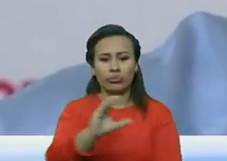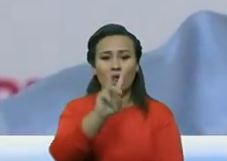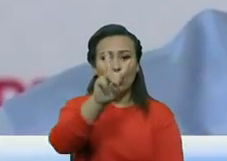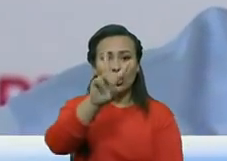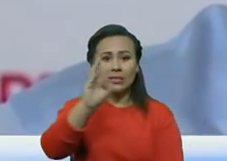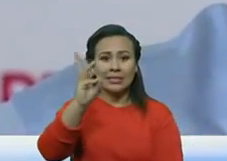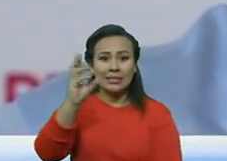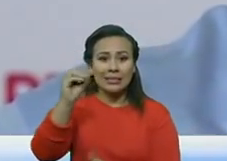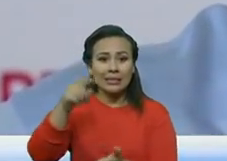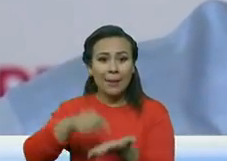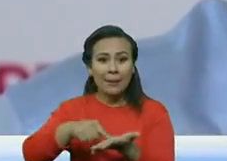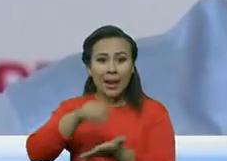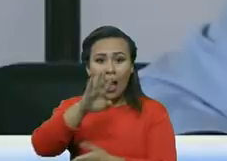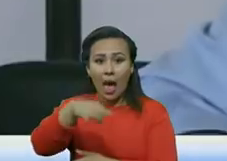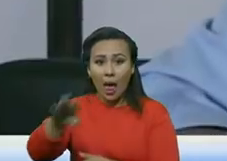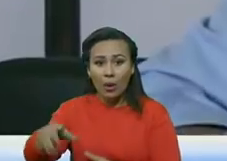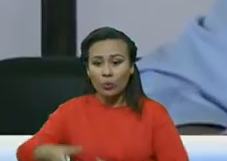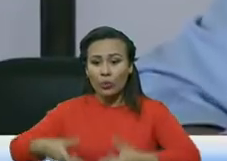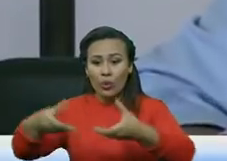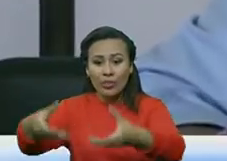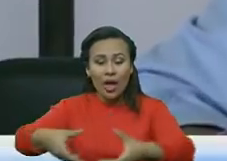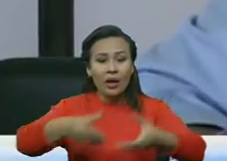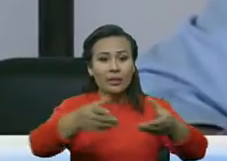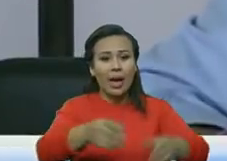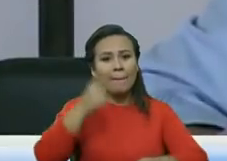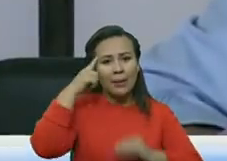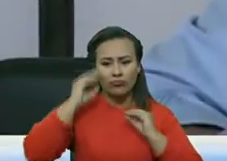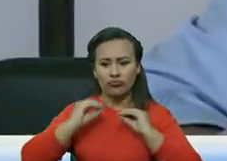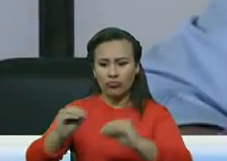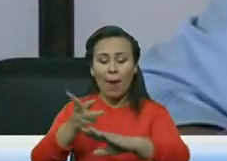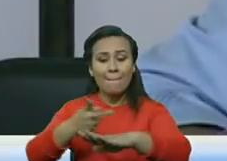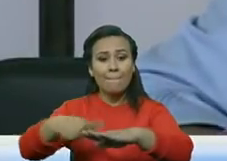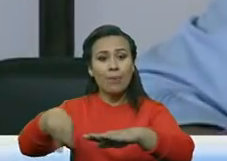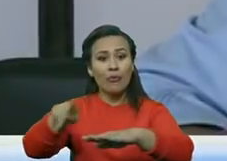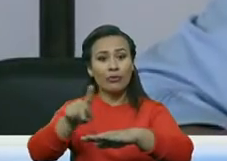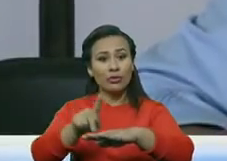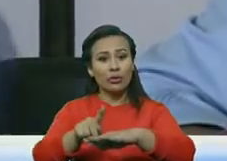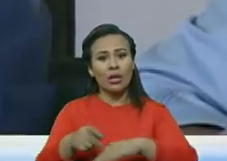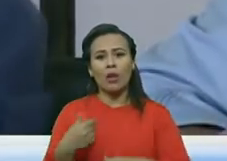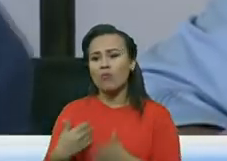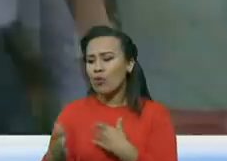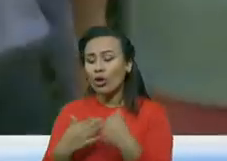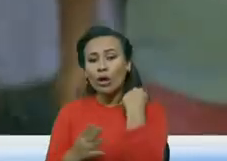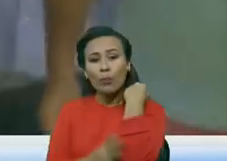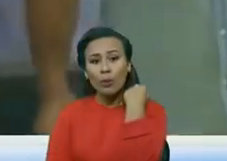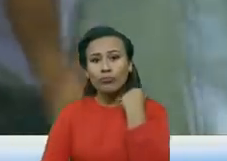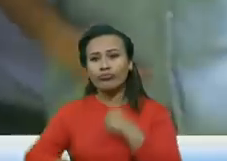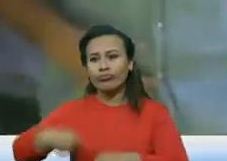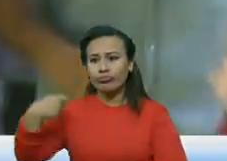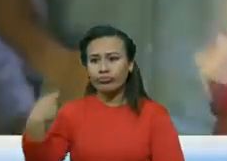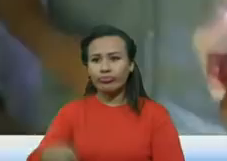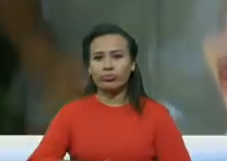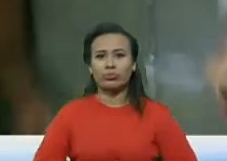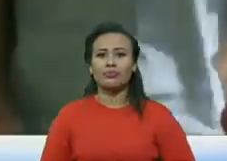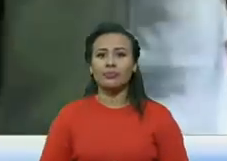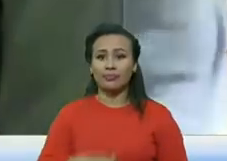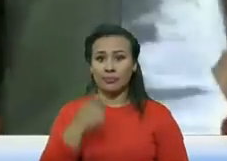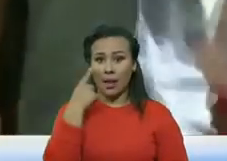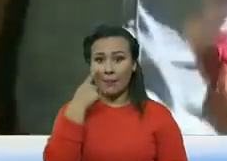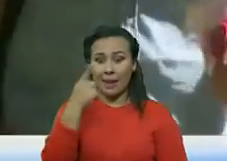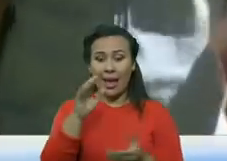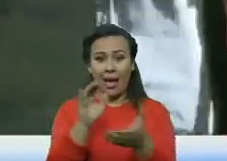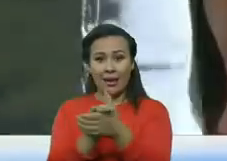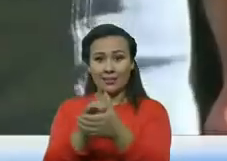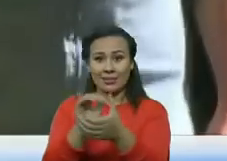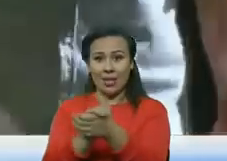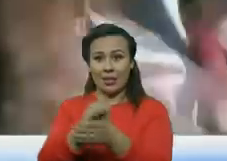estudiantes universitarios y ampliarlas a los alumnos de formación profesional con menos recursos. Está casado con Cecilia Morel